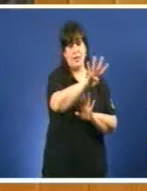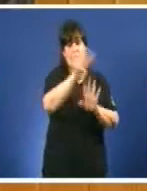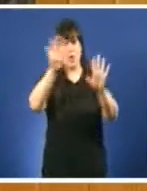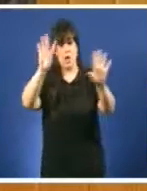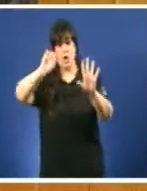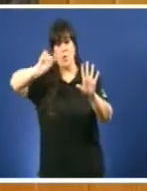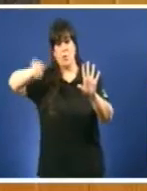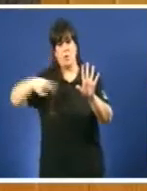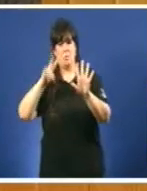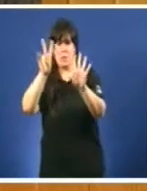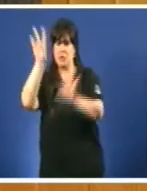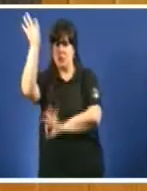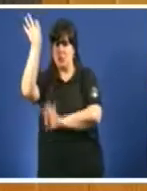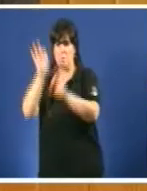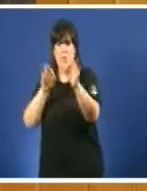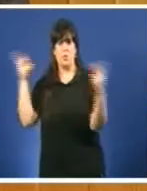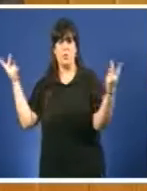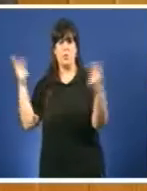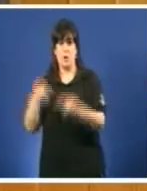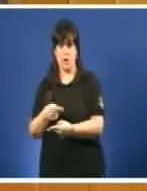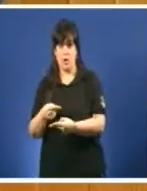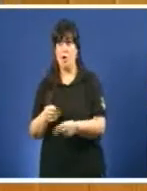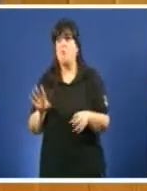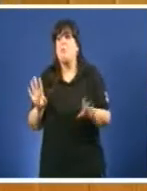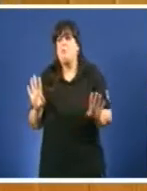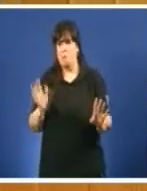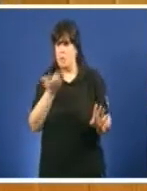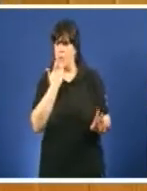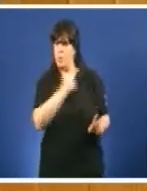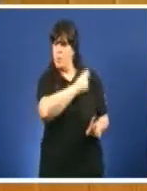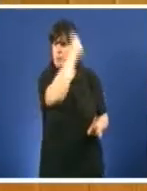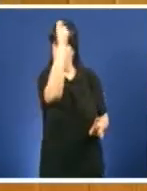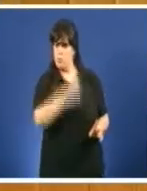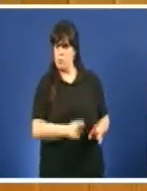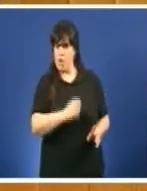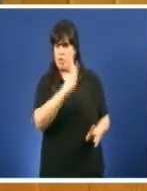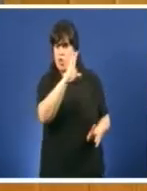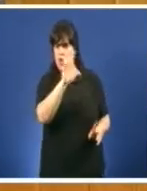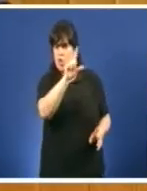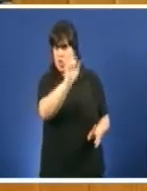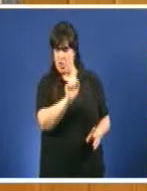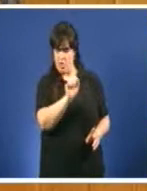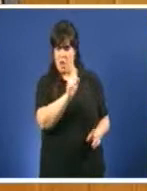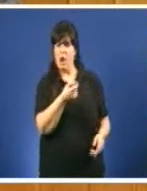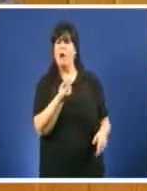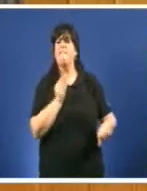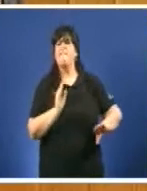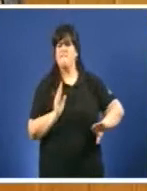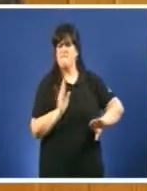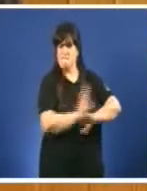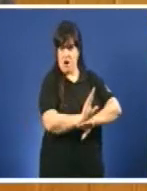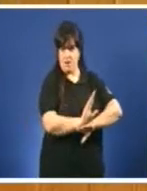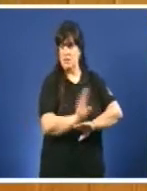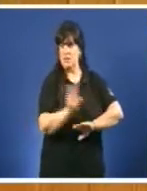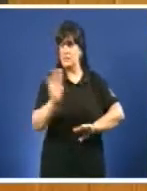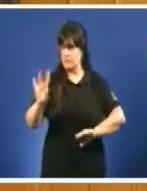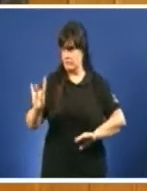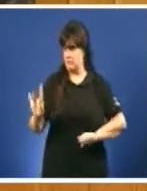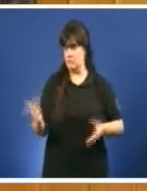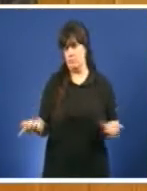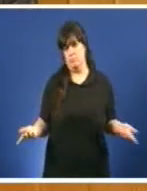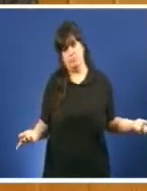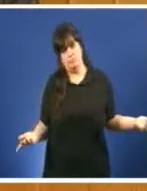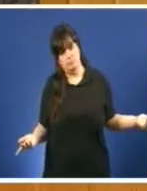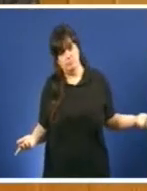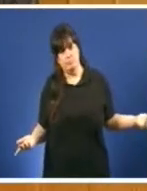Agora, cartos para a Fundación Camilo José Cela que non falten. Asínanlle vostedes prácticamente os